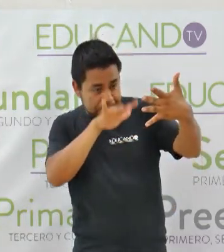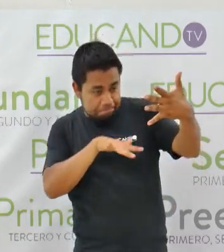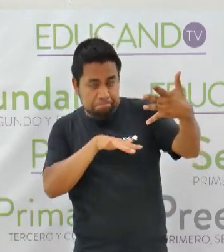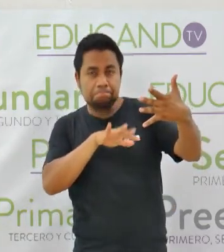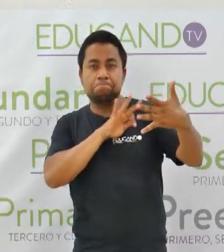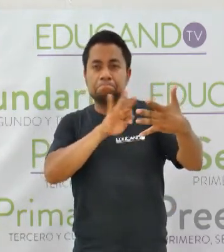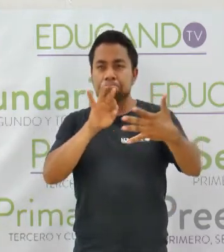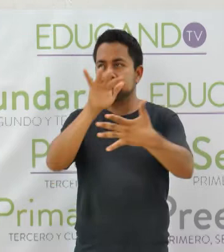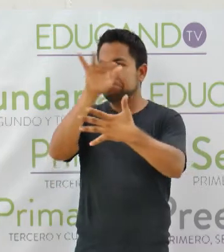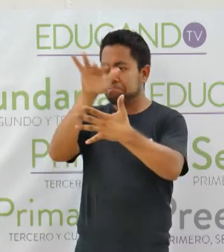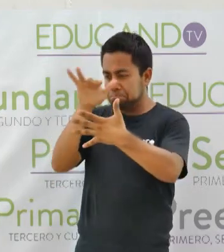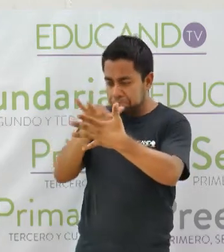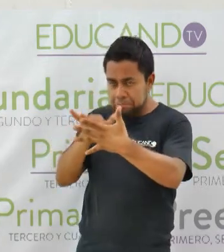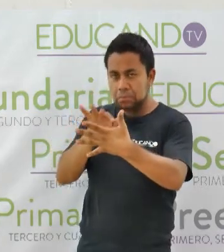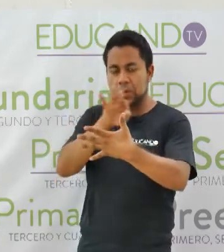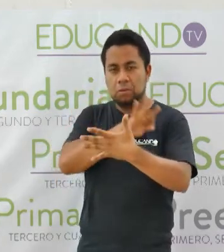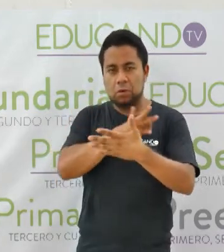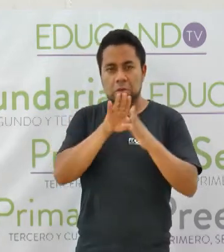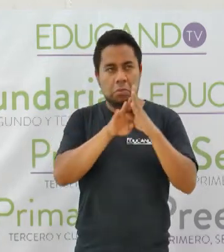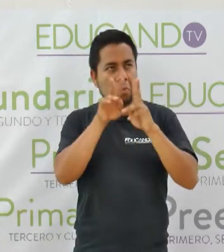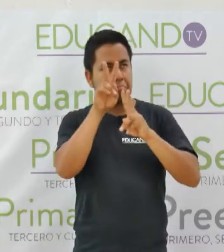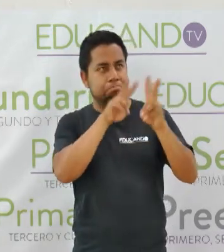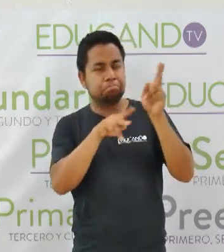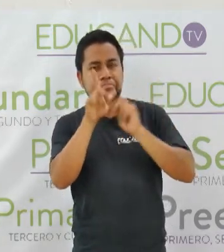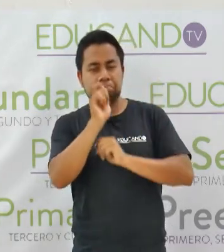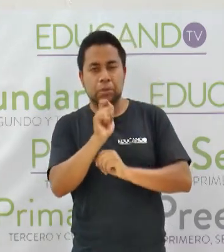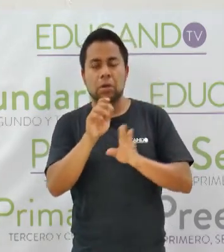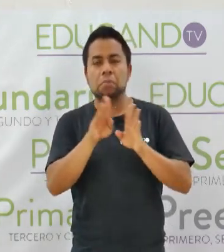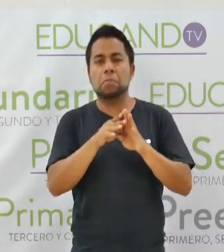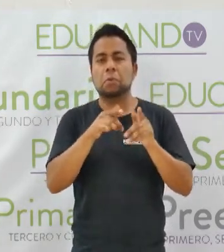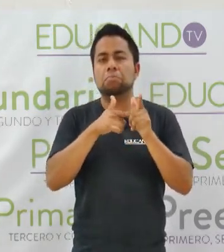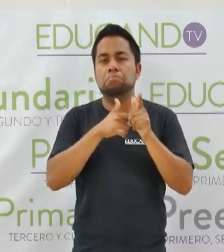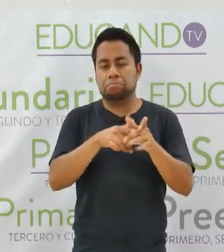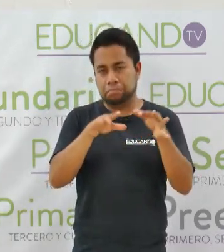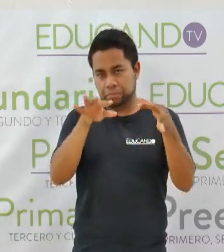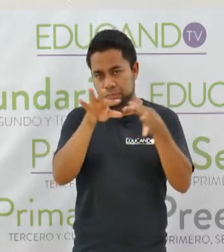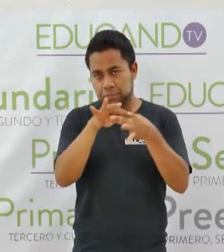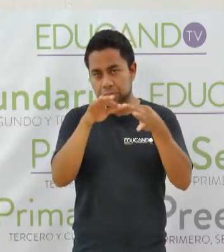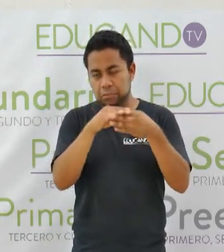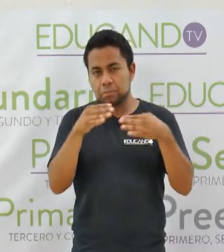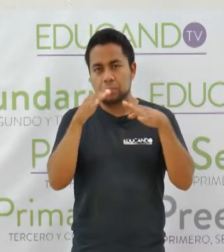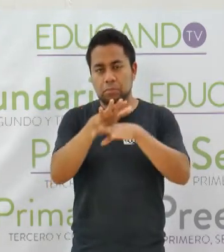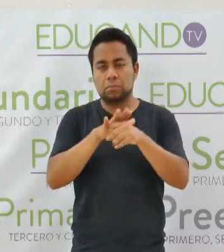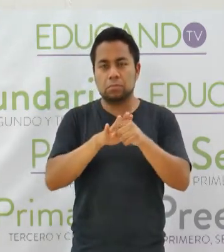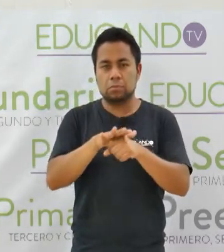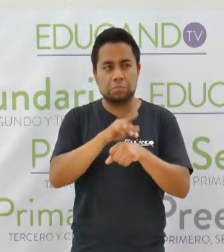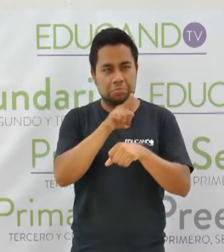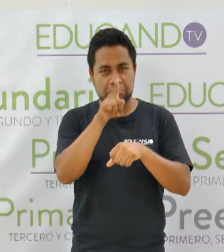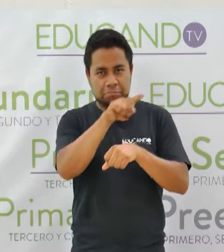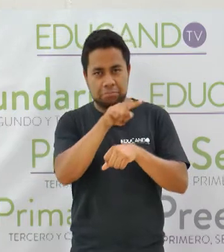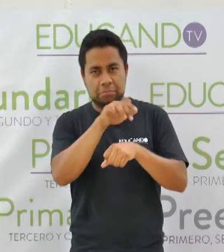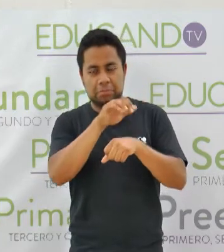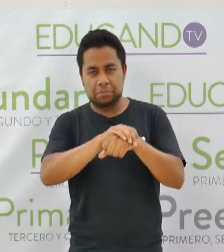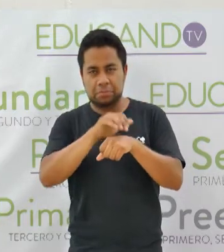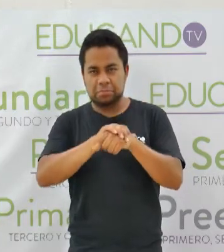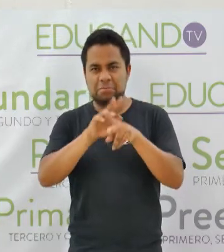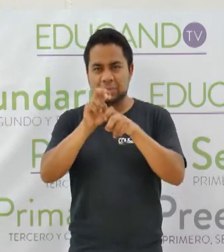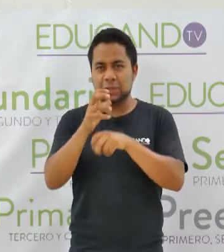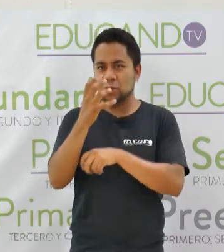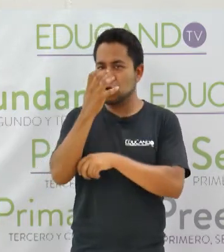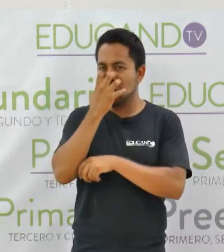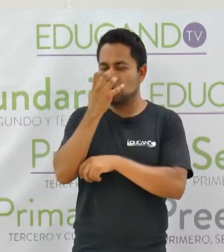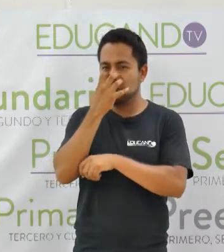leyendo y las puedes observar por ahí, y vamos a seguir hablando de nuestro amigo el